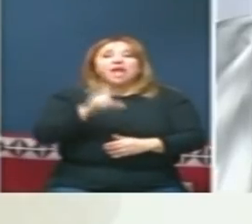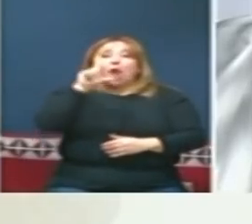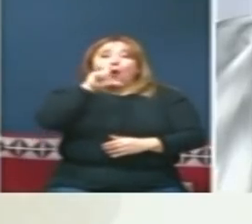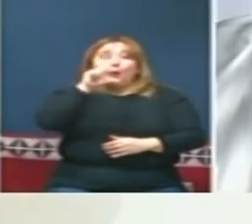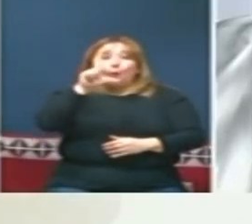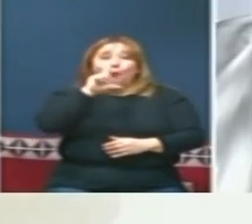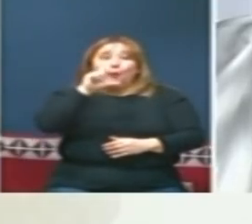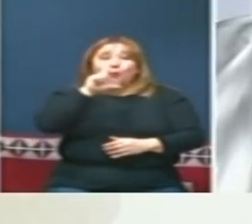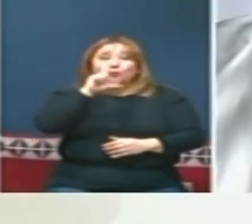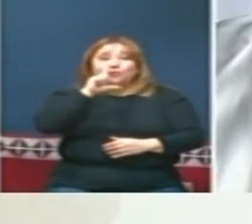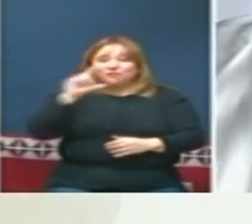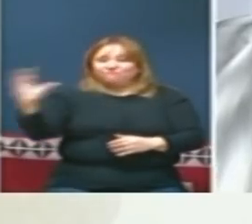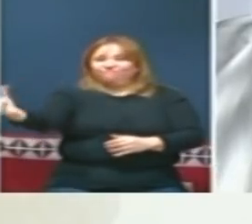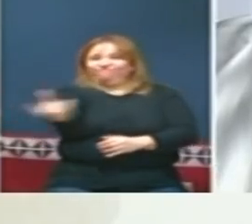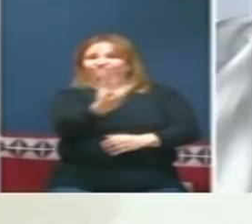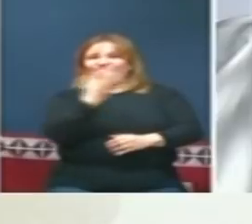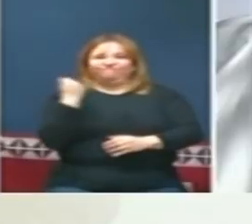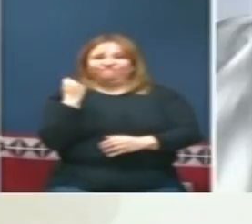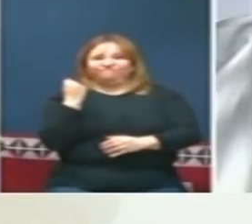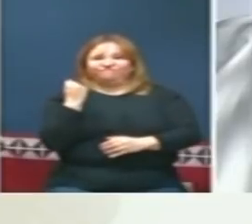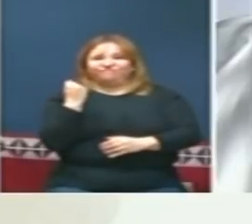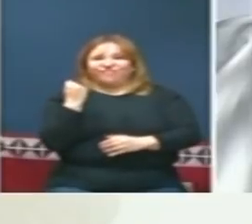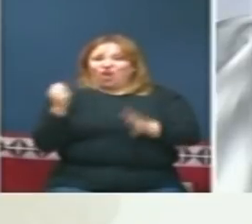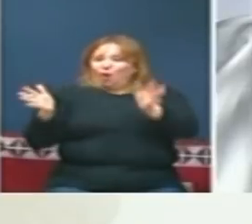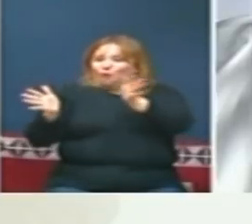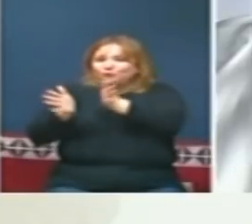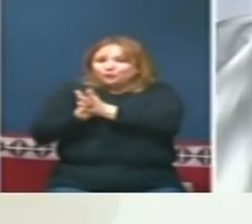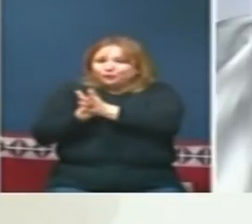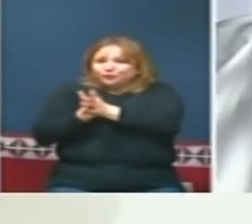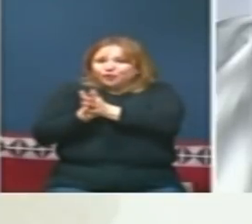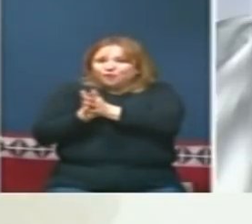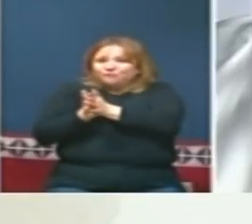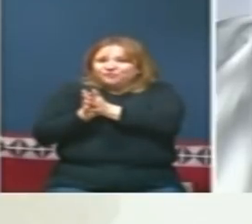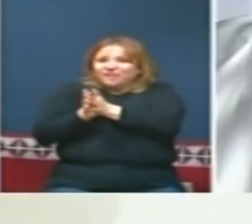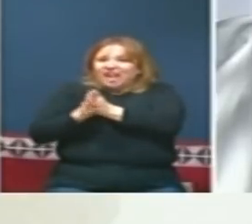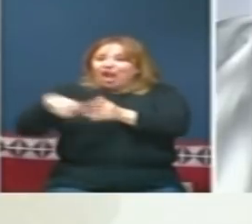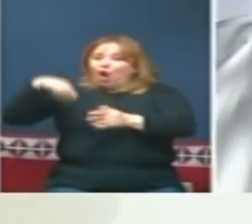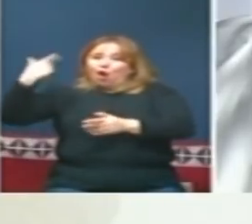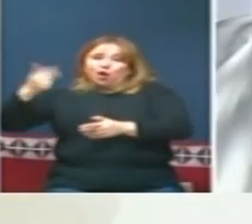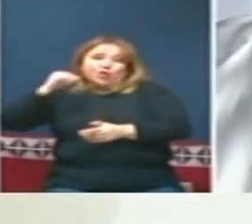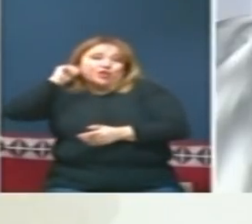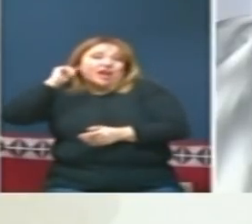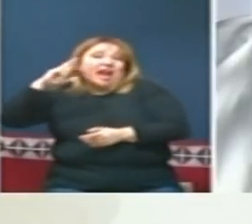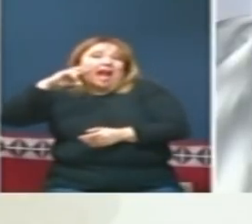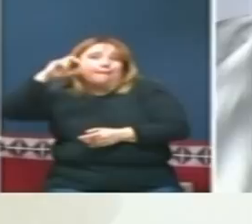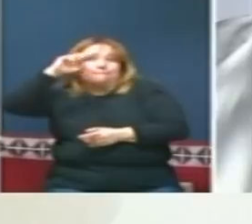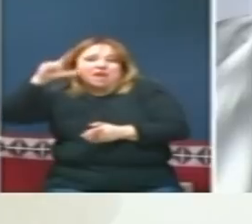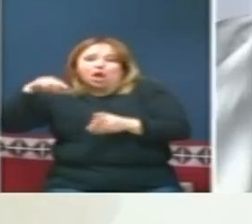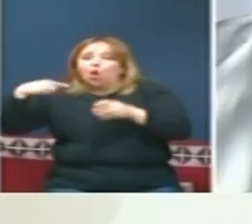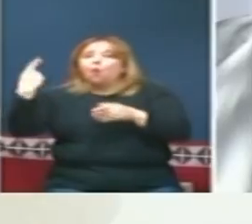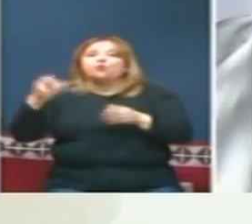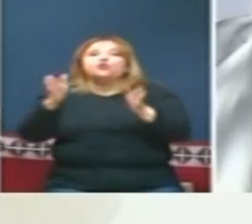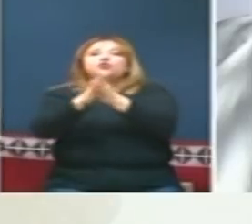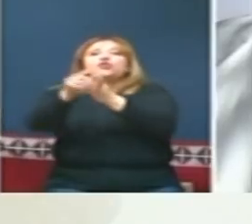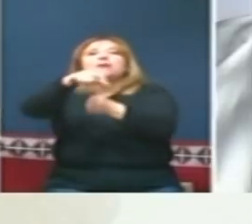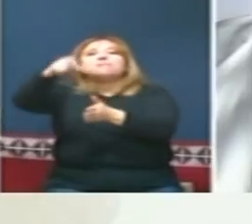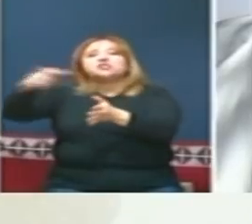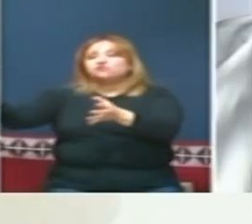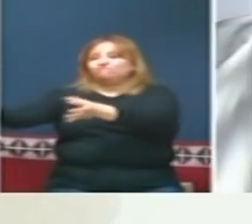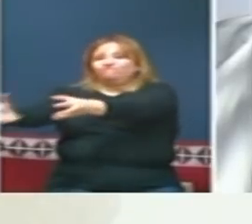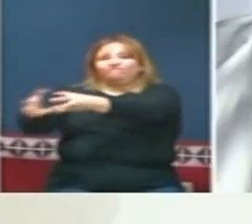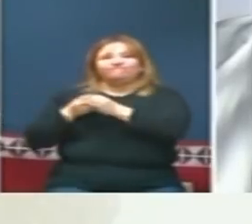18 de julio, fue secuestrado junto al venerable Gabriel Longueville por algunas personas que